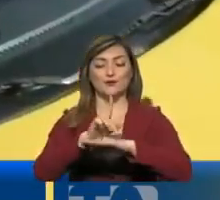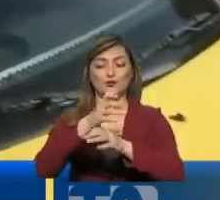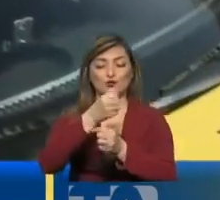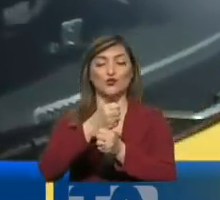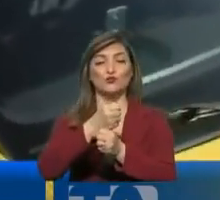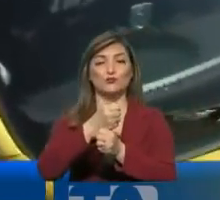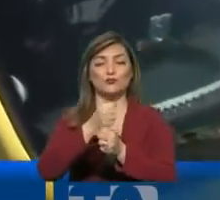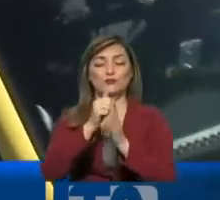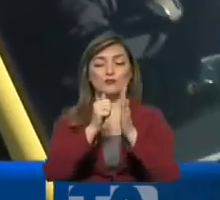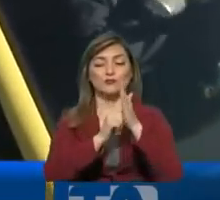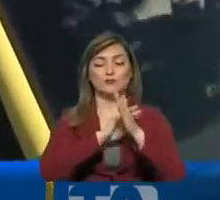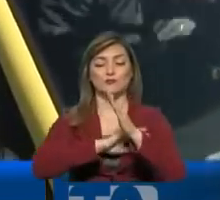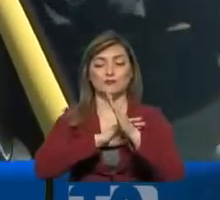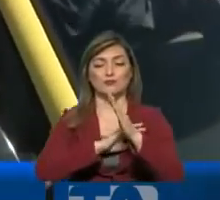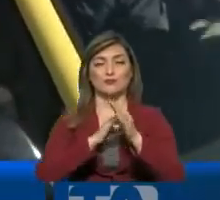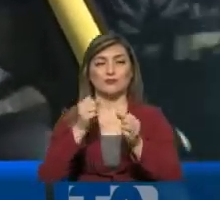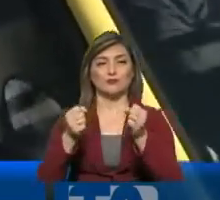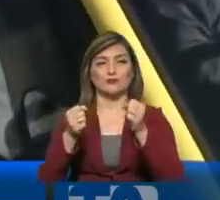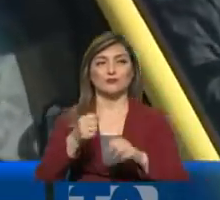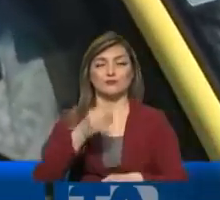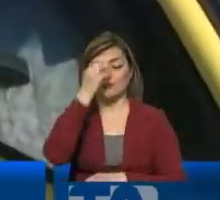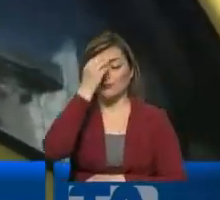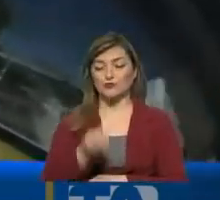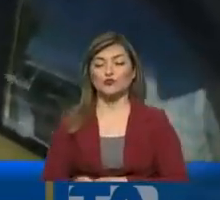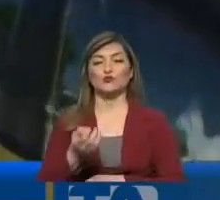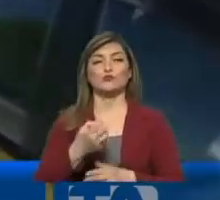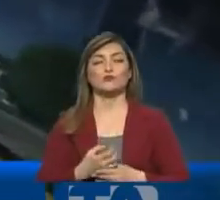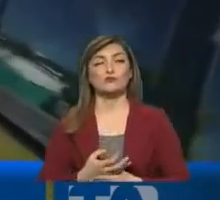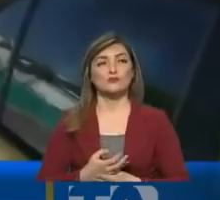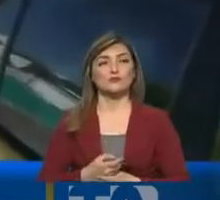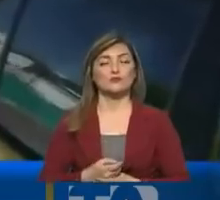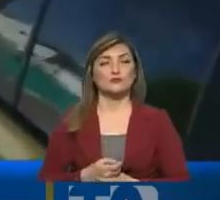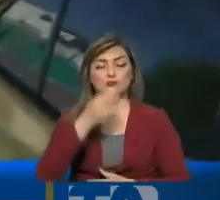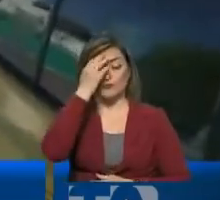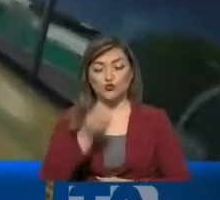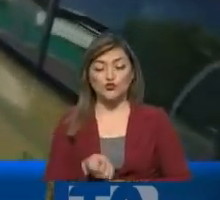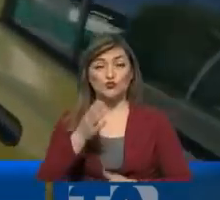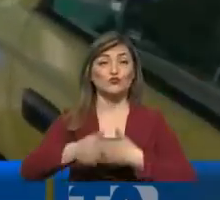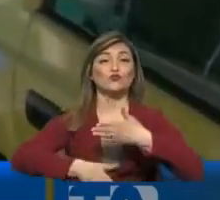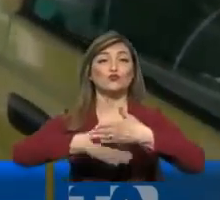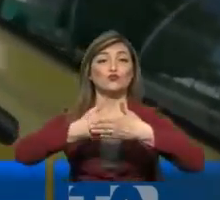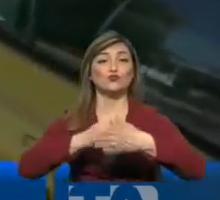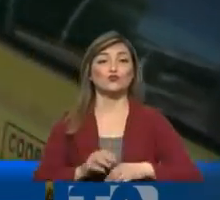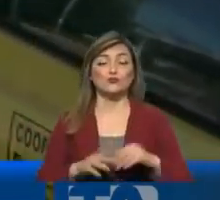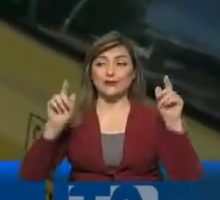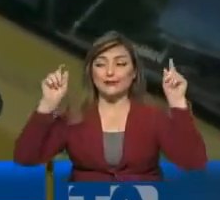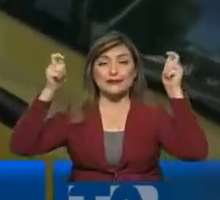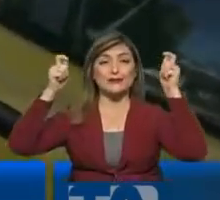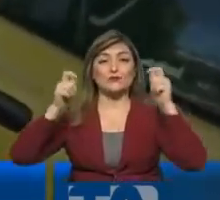Seguridad Vial de la Agencia Metropolitana de Tránsito. Muy buenos días. Muy buenos días con todos. Efectivamente, es una